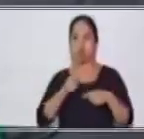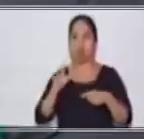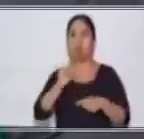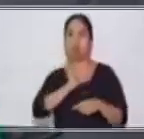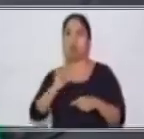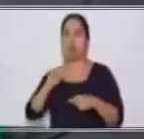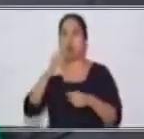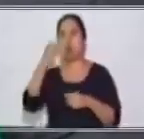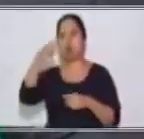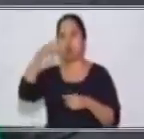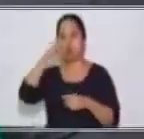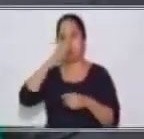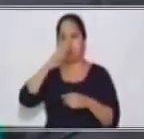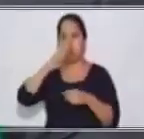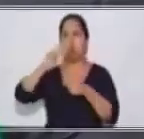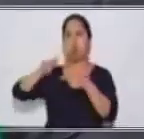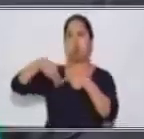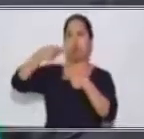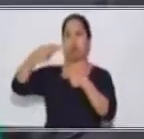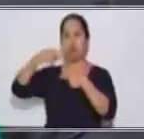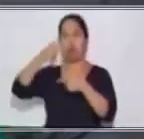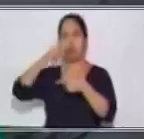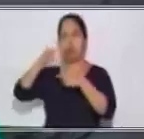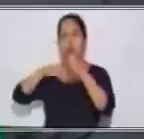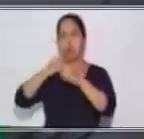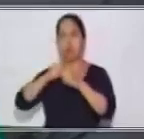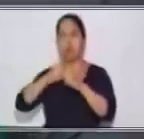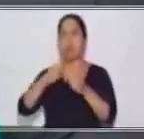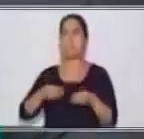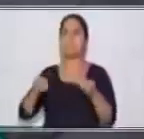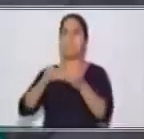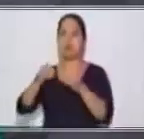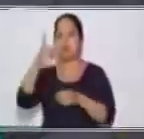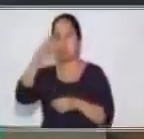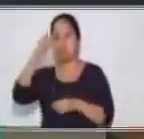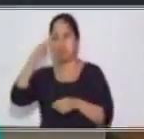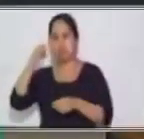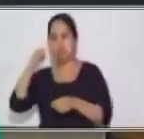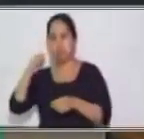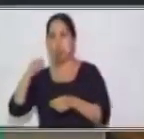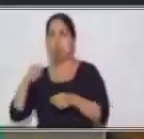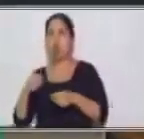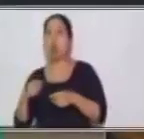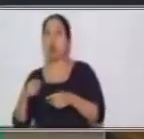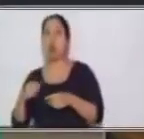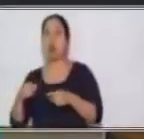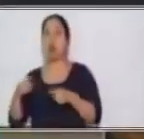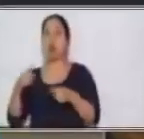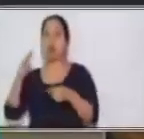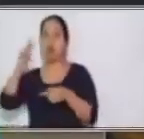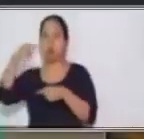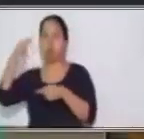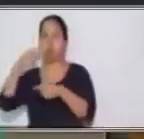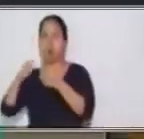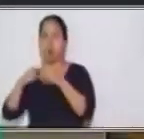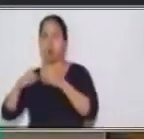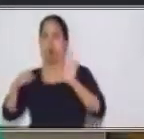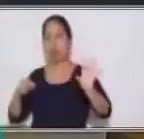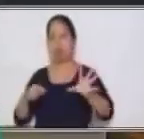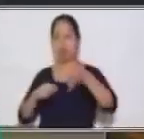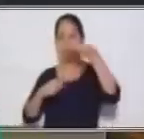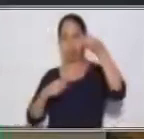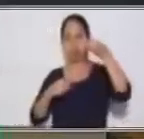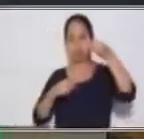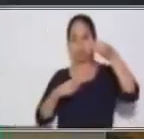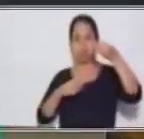de alfa más el seno cuadrado de alfa. Estos dos se vuelven 1 y entonces